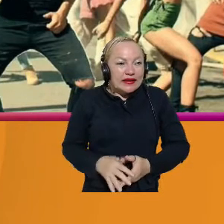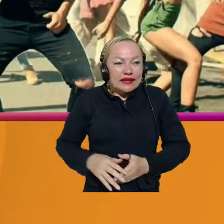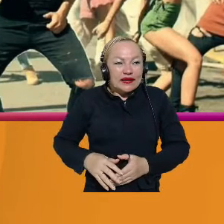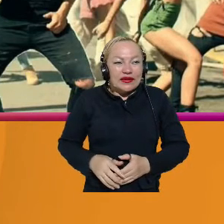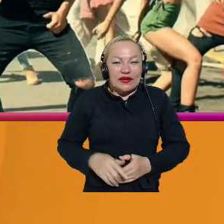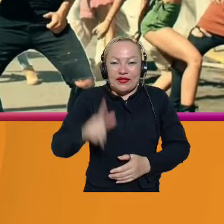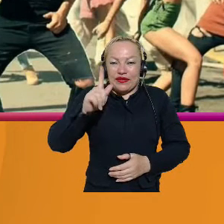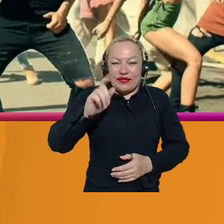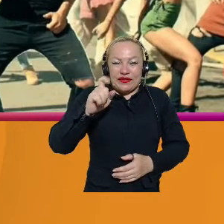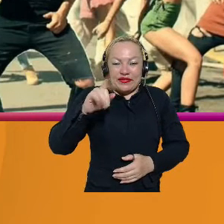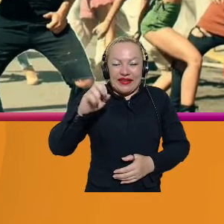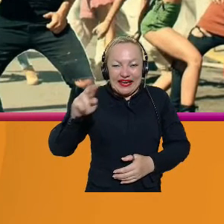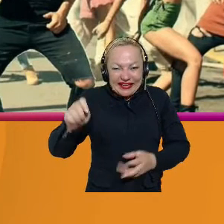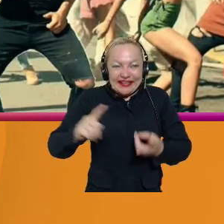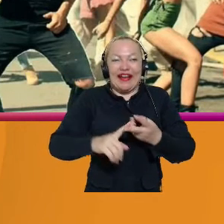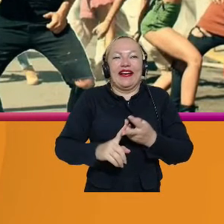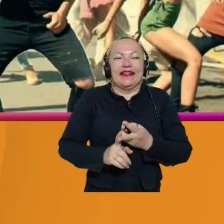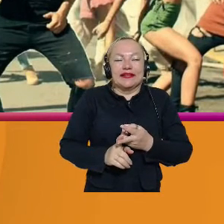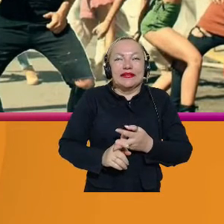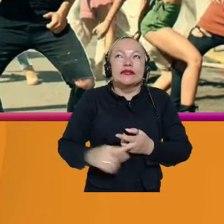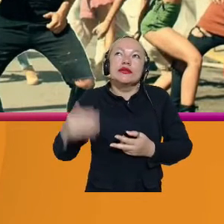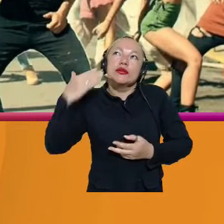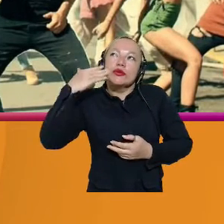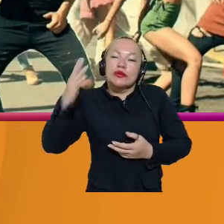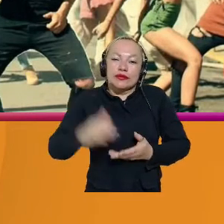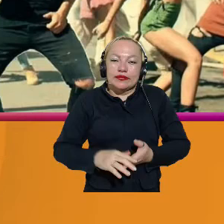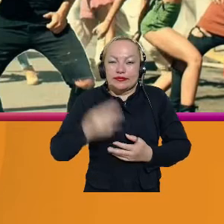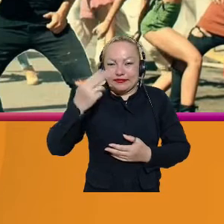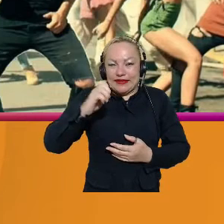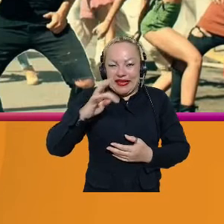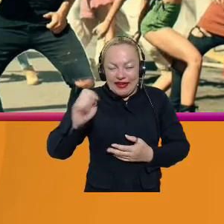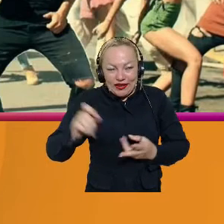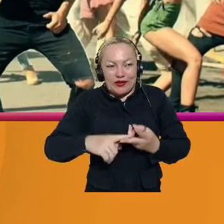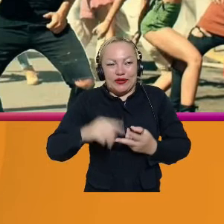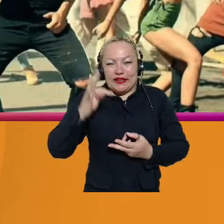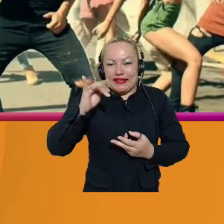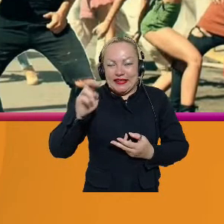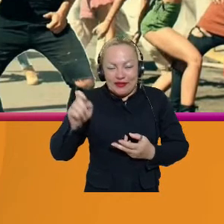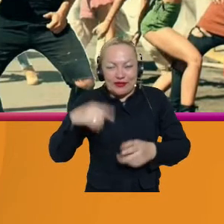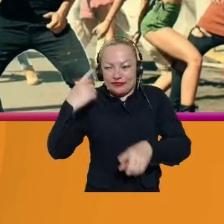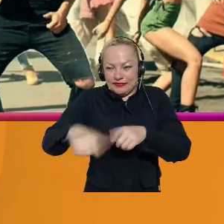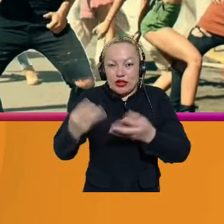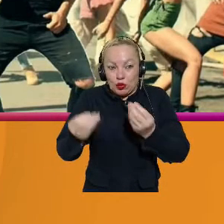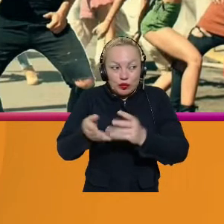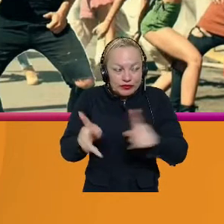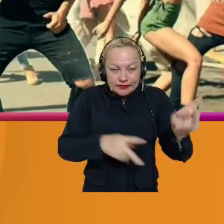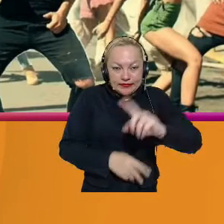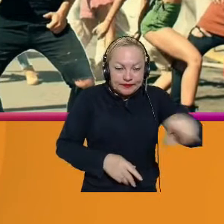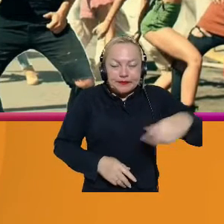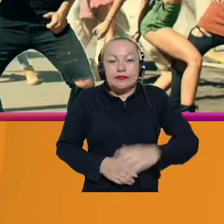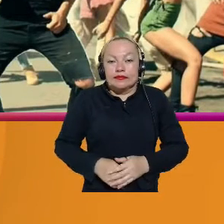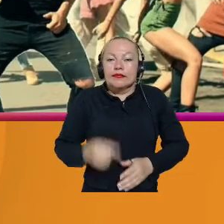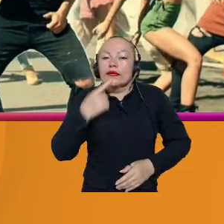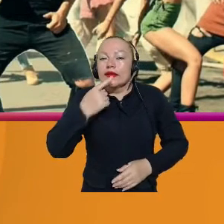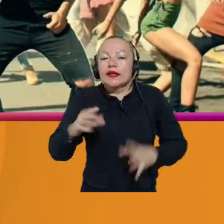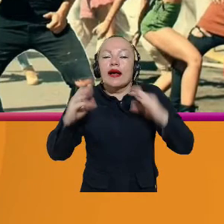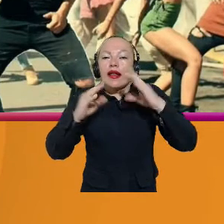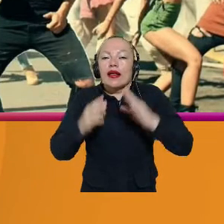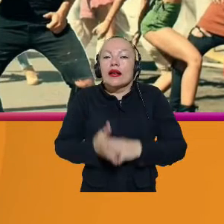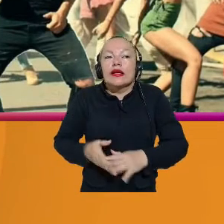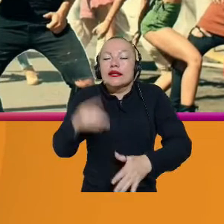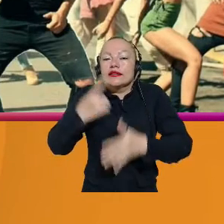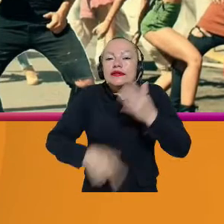Felina, en la época en que sonaba Héctor y Tito y muchos más. Ay. Entonces estamos hablando de que eso